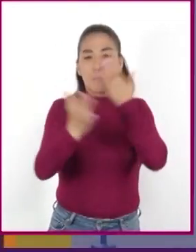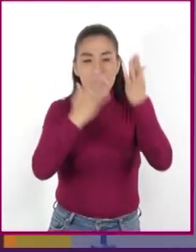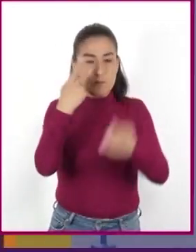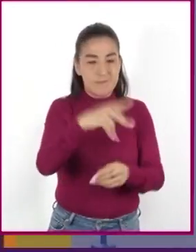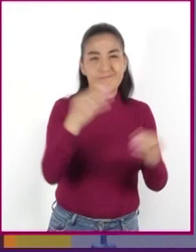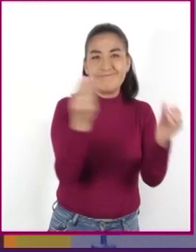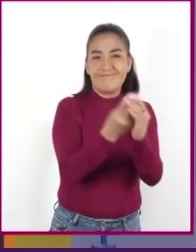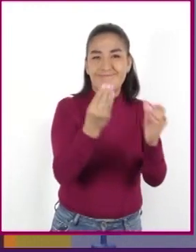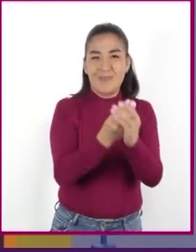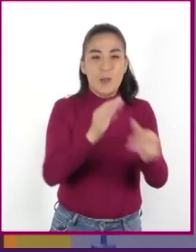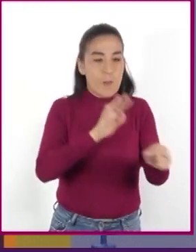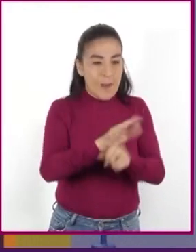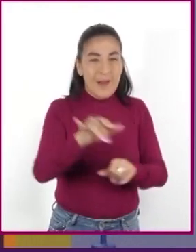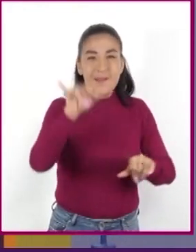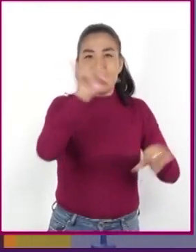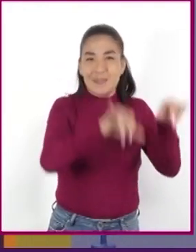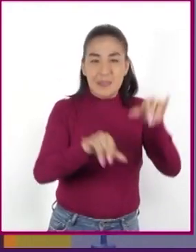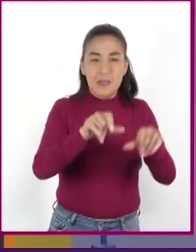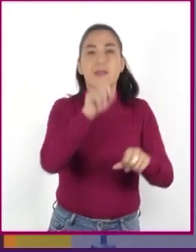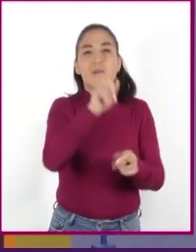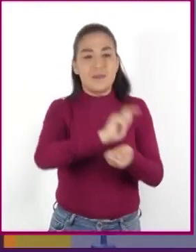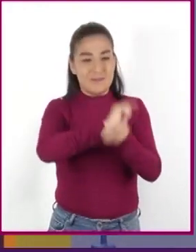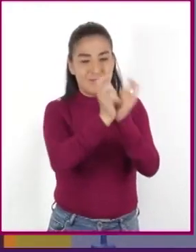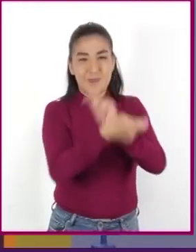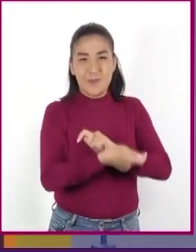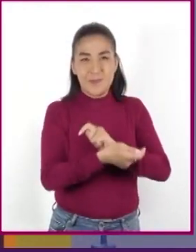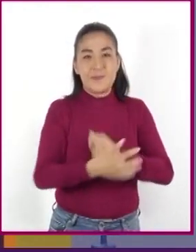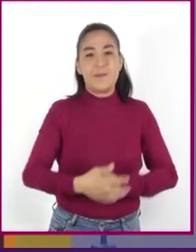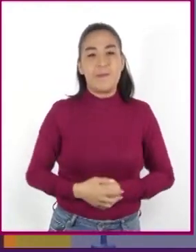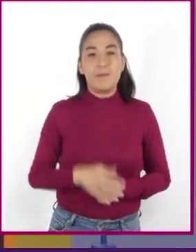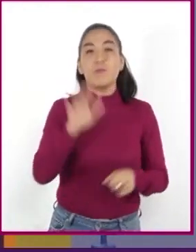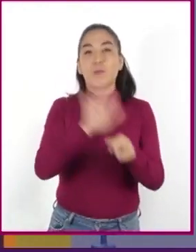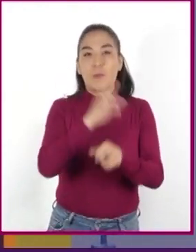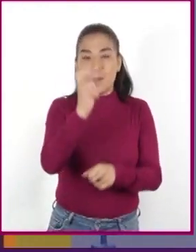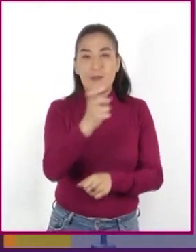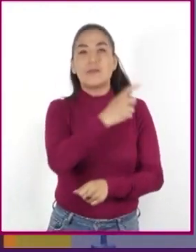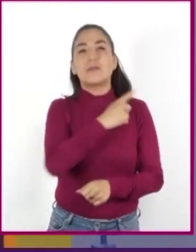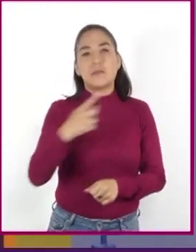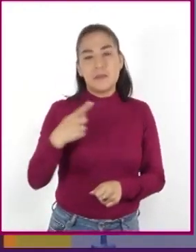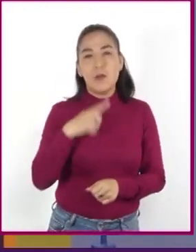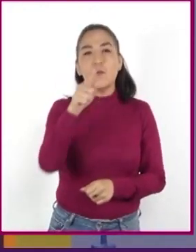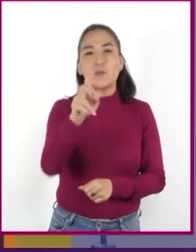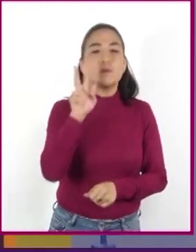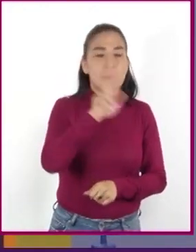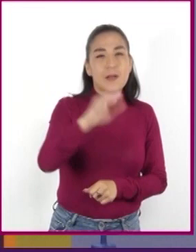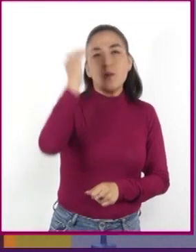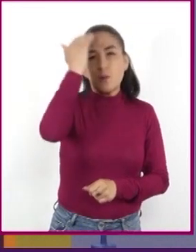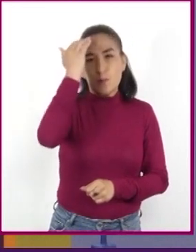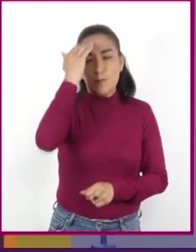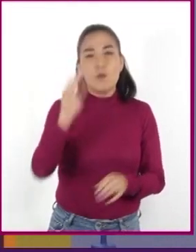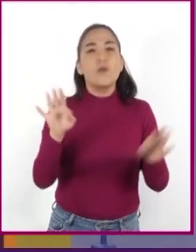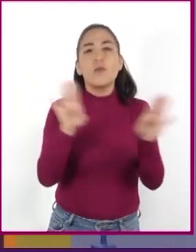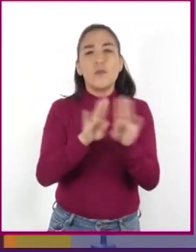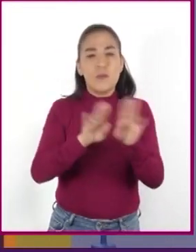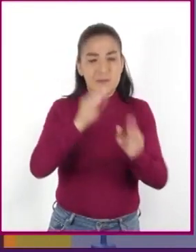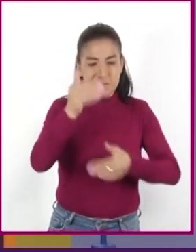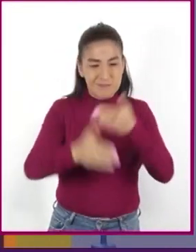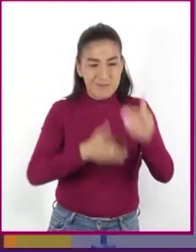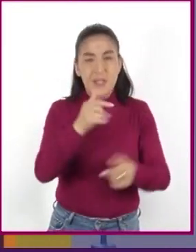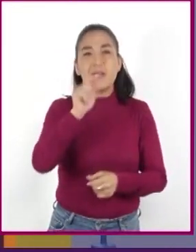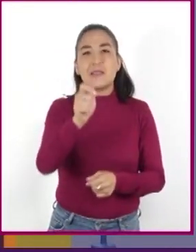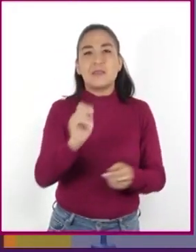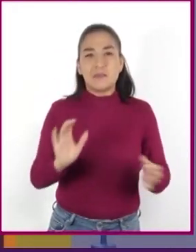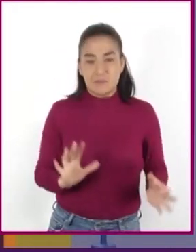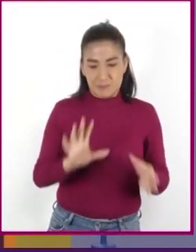materia, así como sus propiedades y transformaciones. Por ello, es posible conocer qué es lo que sucede cuando se